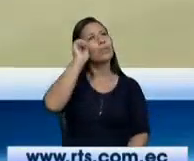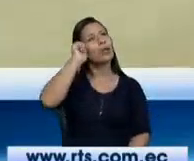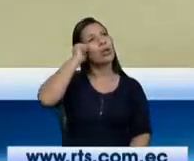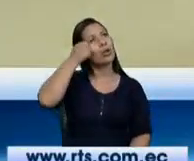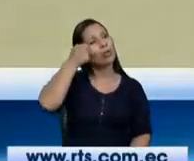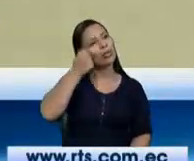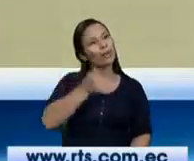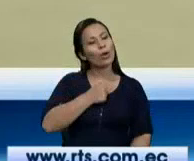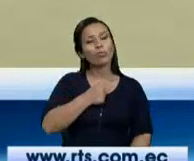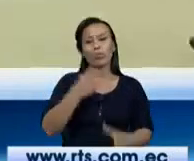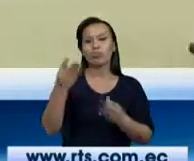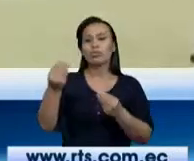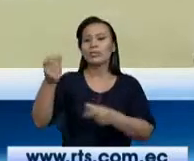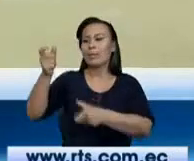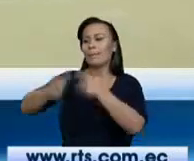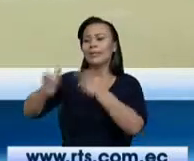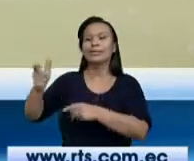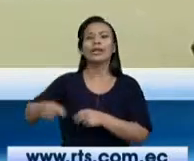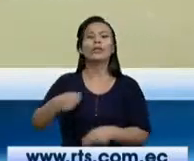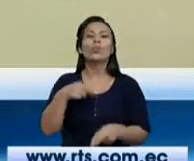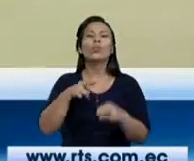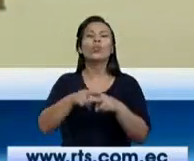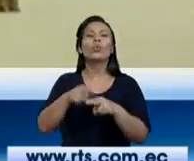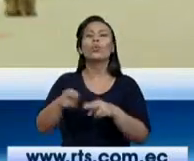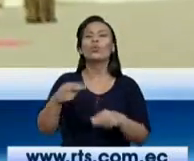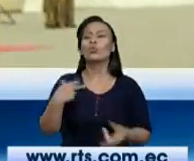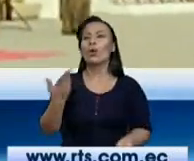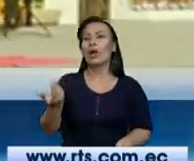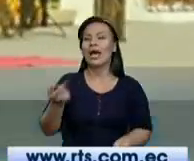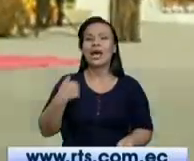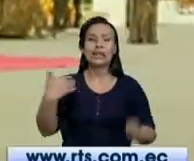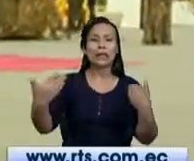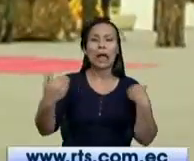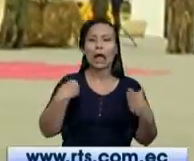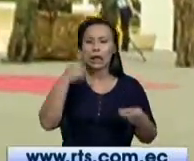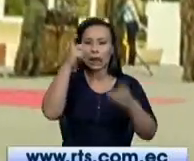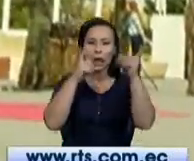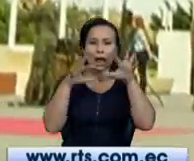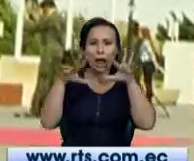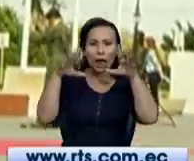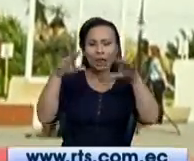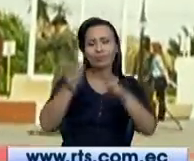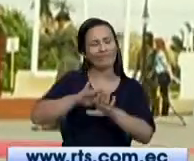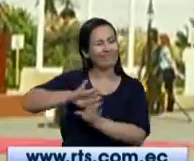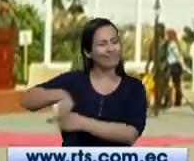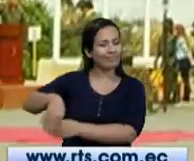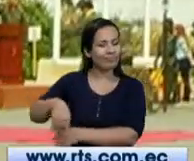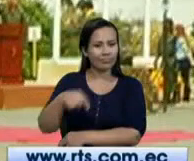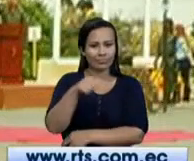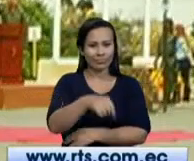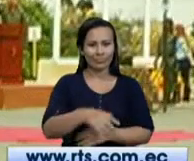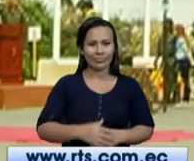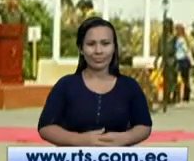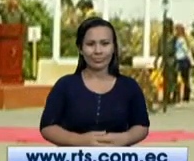del consumismo foráneo. De Calabazas, informó Jorge Escobar.